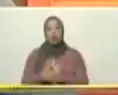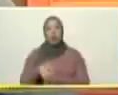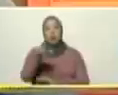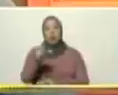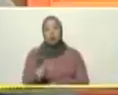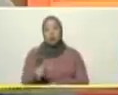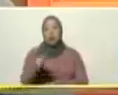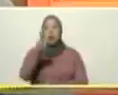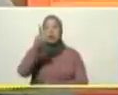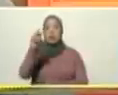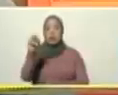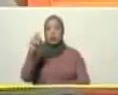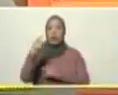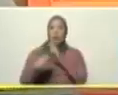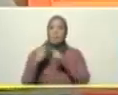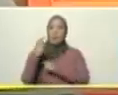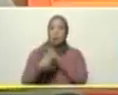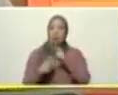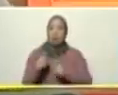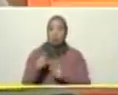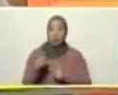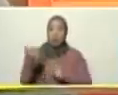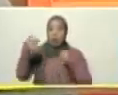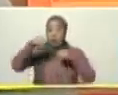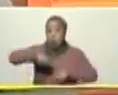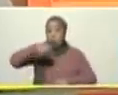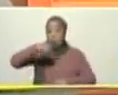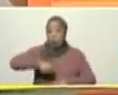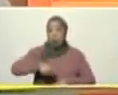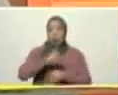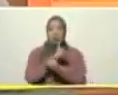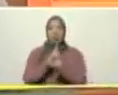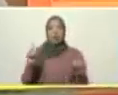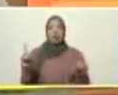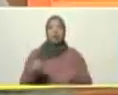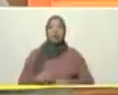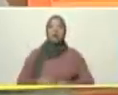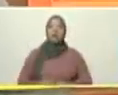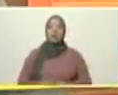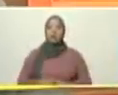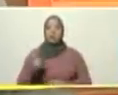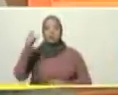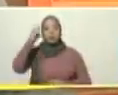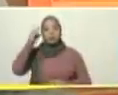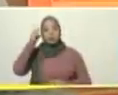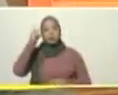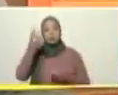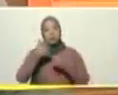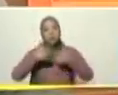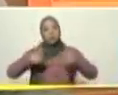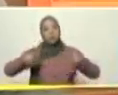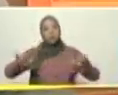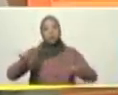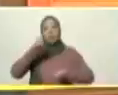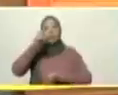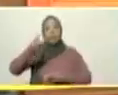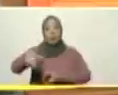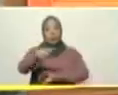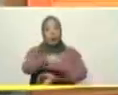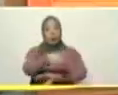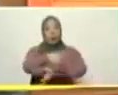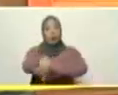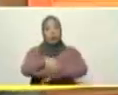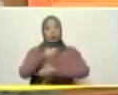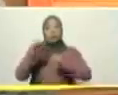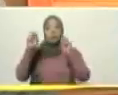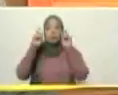siglo XX. Hoy en día se disfraza con los discursos progresistas. Hoy en día se coloca en la parte más